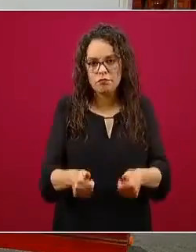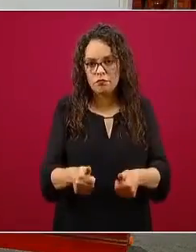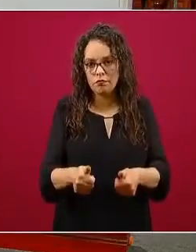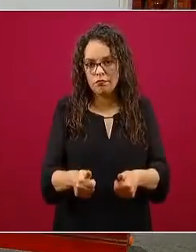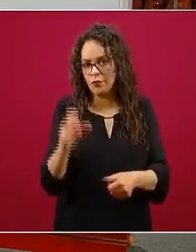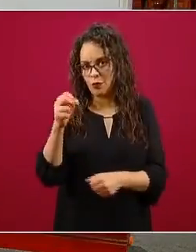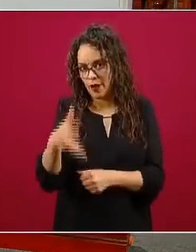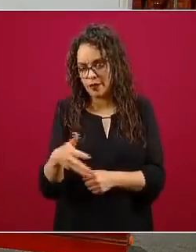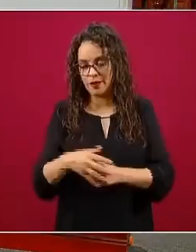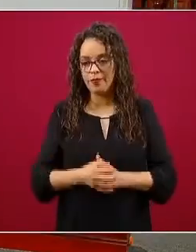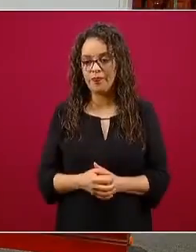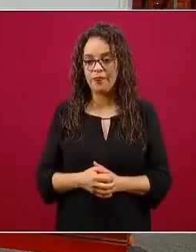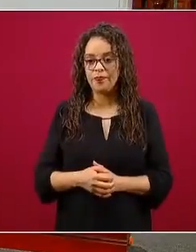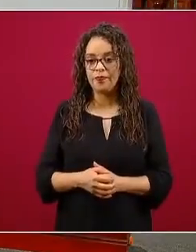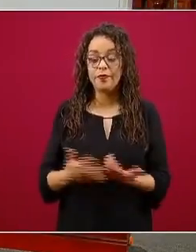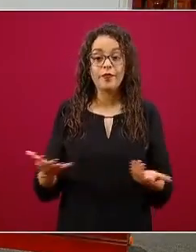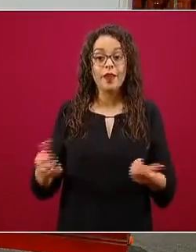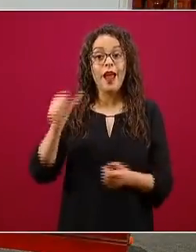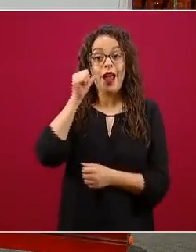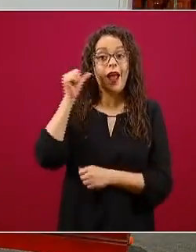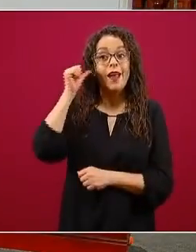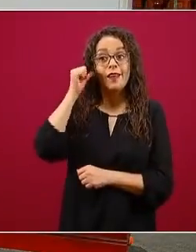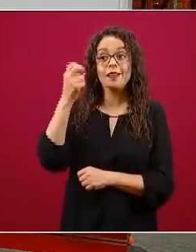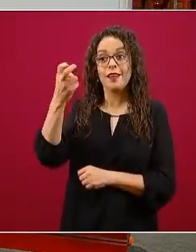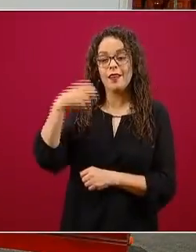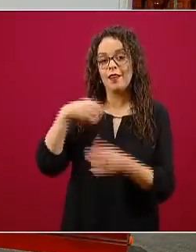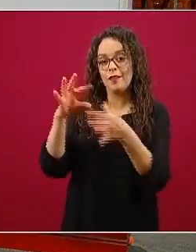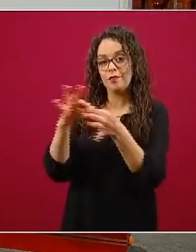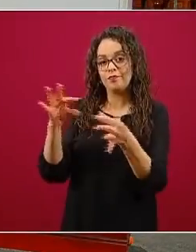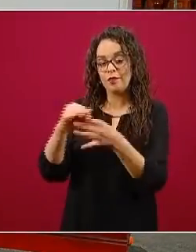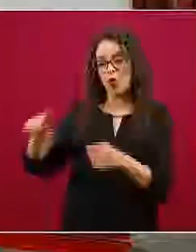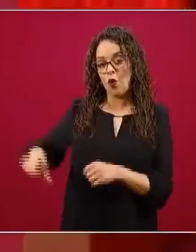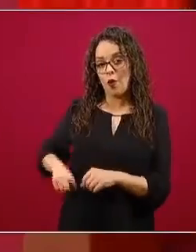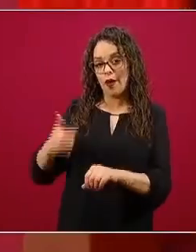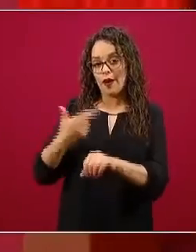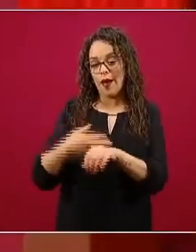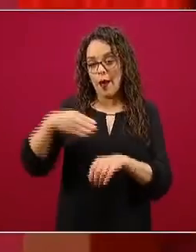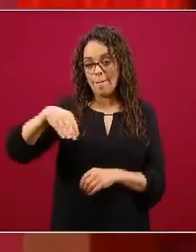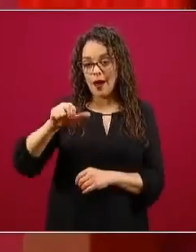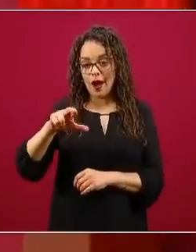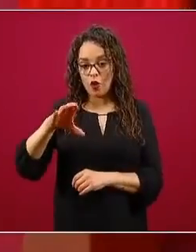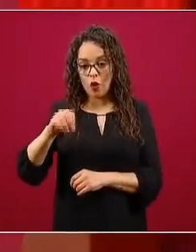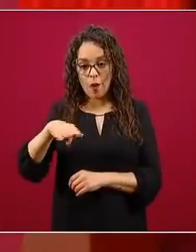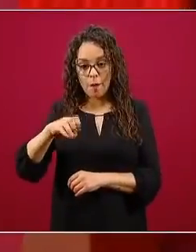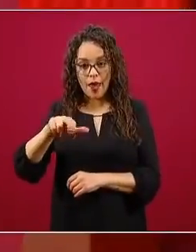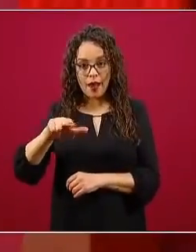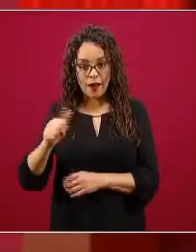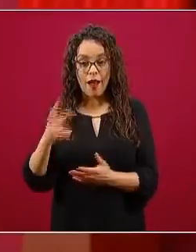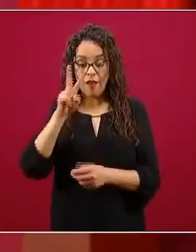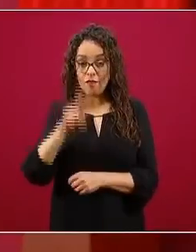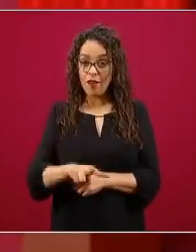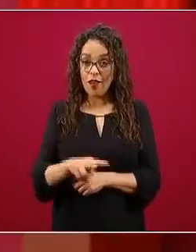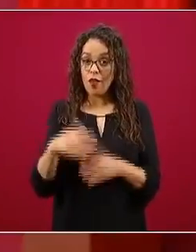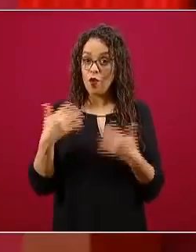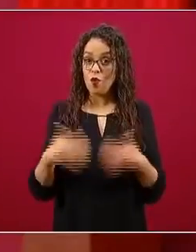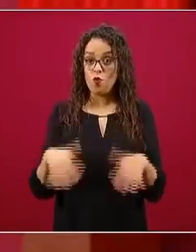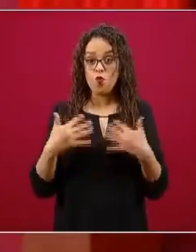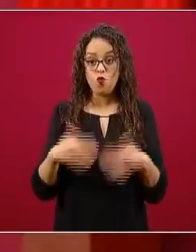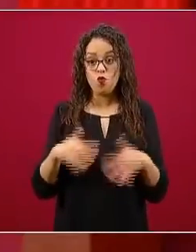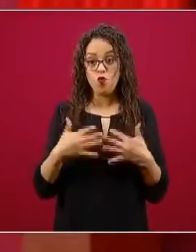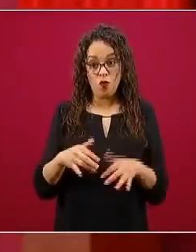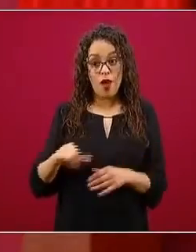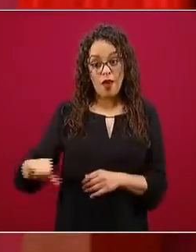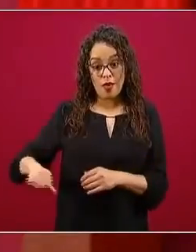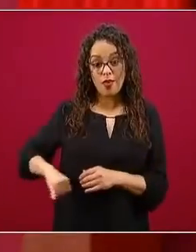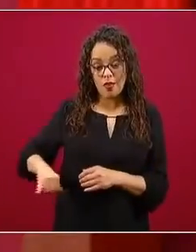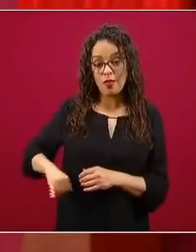Tlaxcala, justamente eso comenté ayer con el gobernador Marco Mena, que nos sería muy interesante explorar